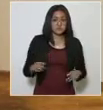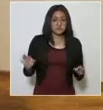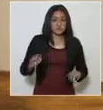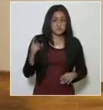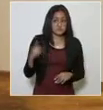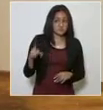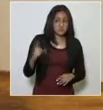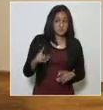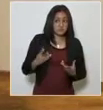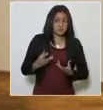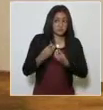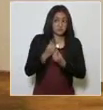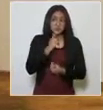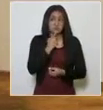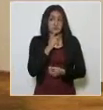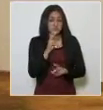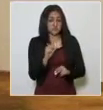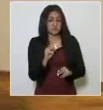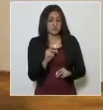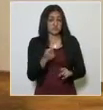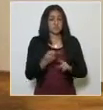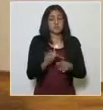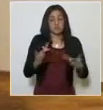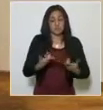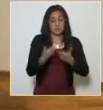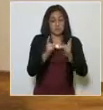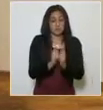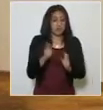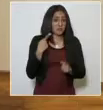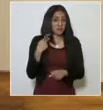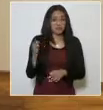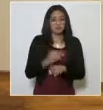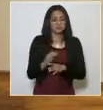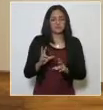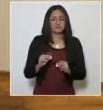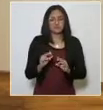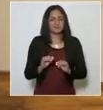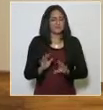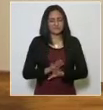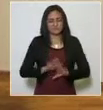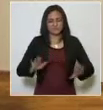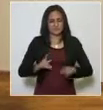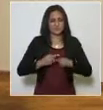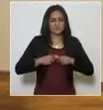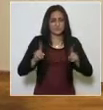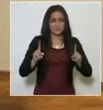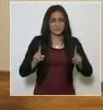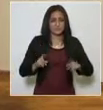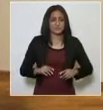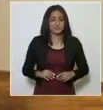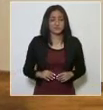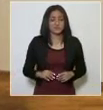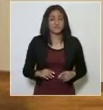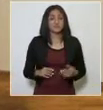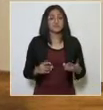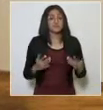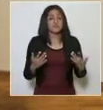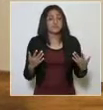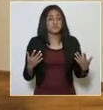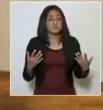Andrés Manuel López Obrador, ni del partido político Morena. No, no lo es. El